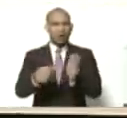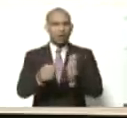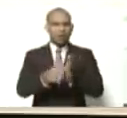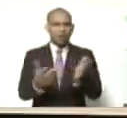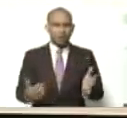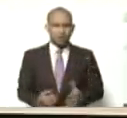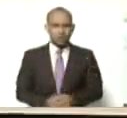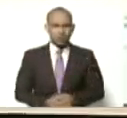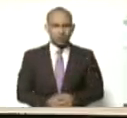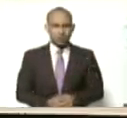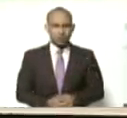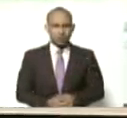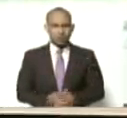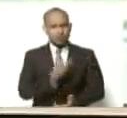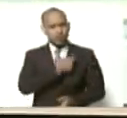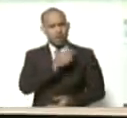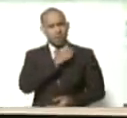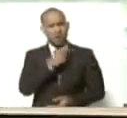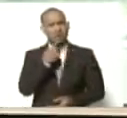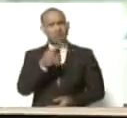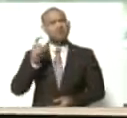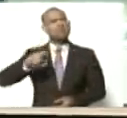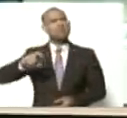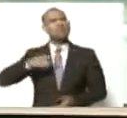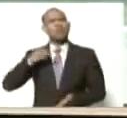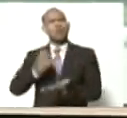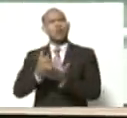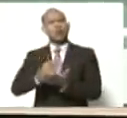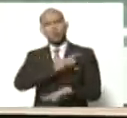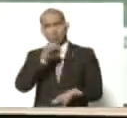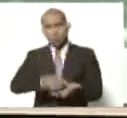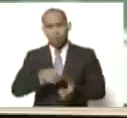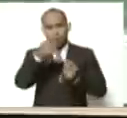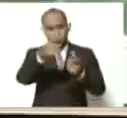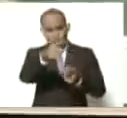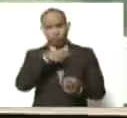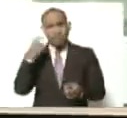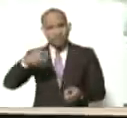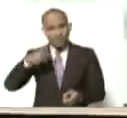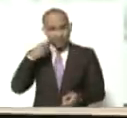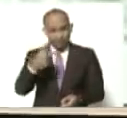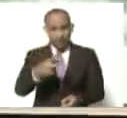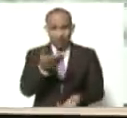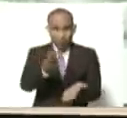dicen que necesitan pruebas. ¿Qué más pruebas necesitan? ¡Los cadáveres!